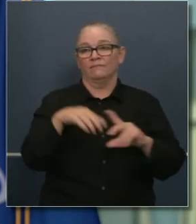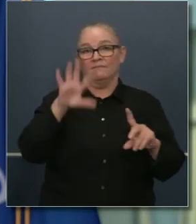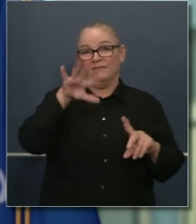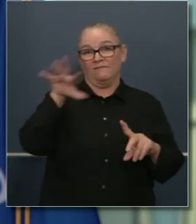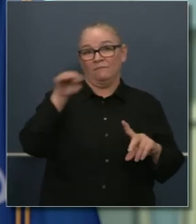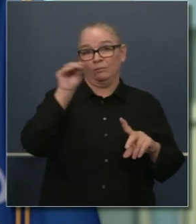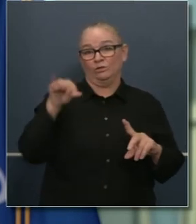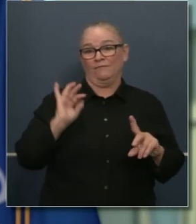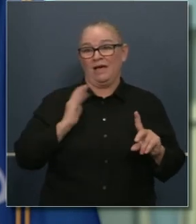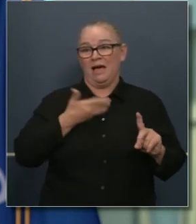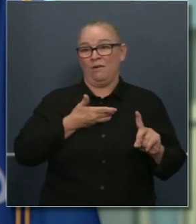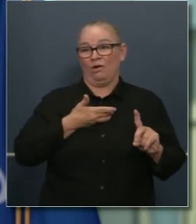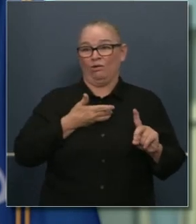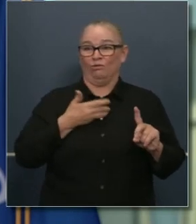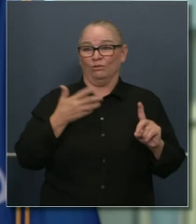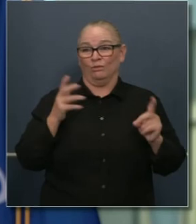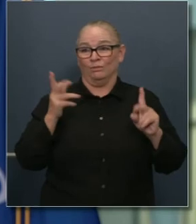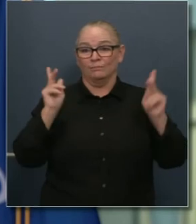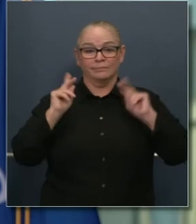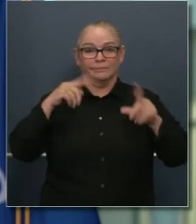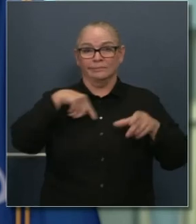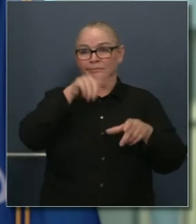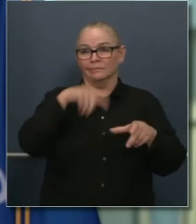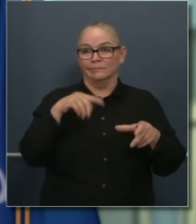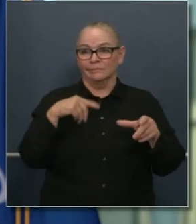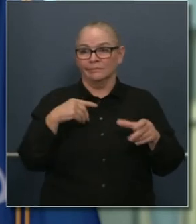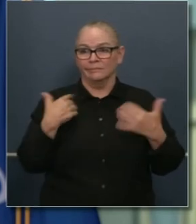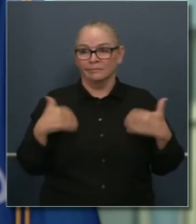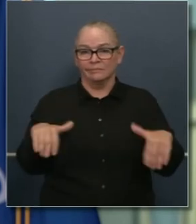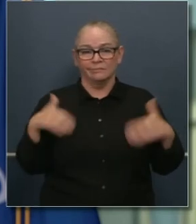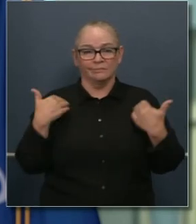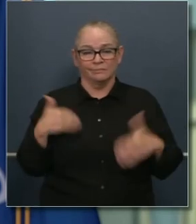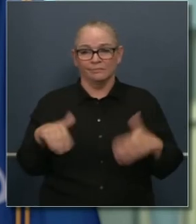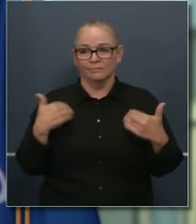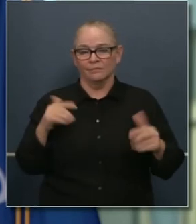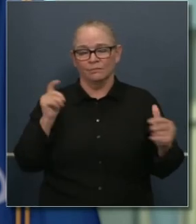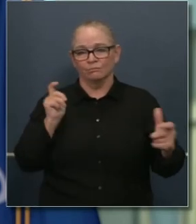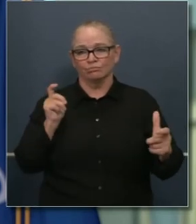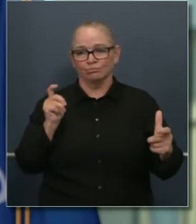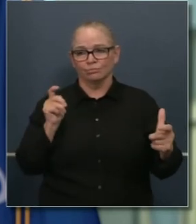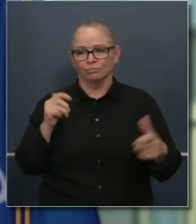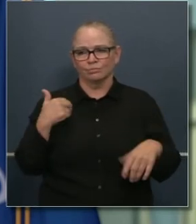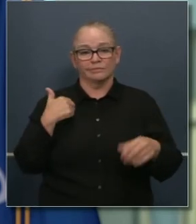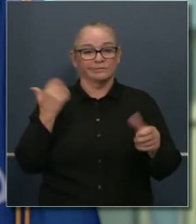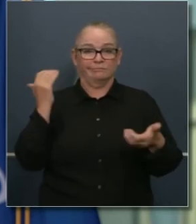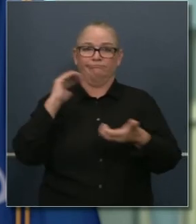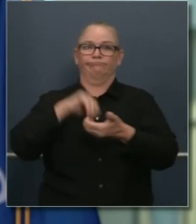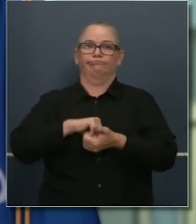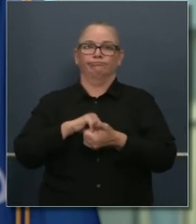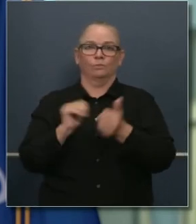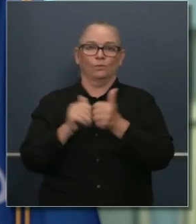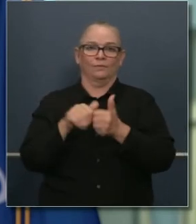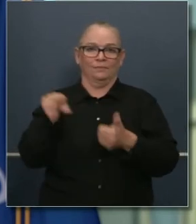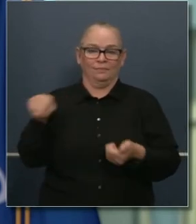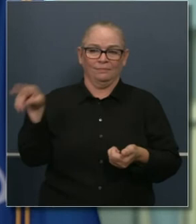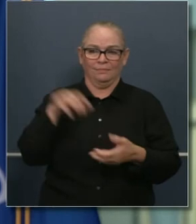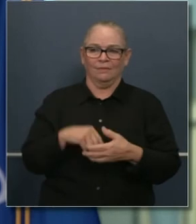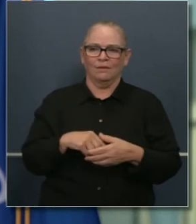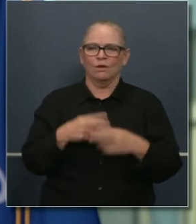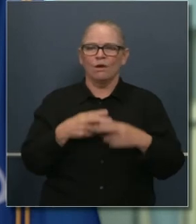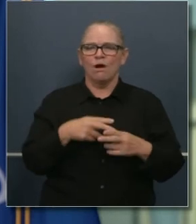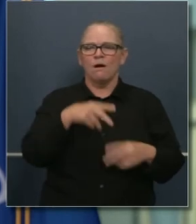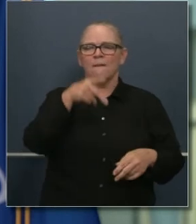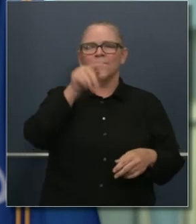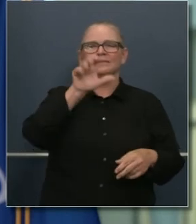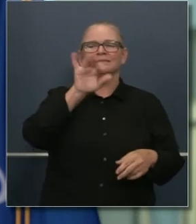ciento de la población de nuestro país es un trabajo en conjunto no solamente de este estado hay uno de la